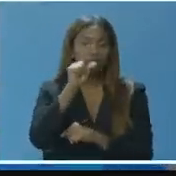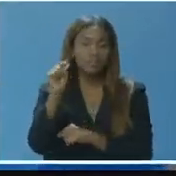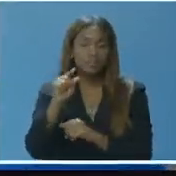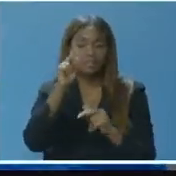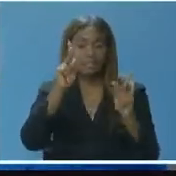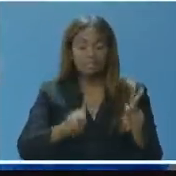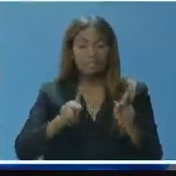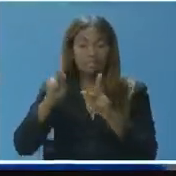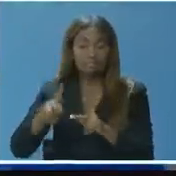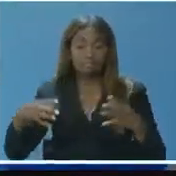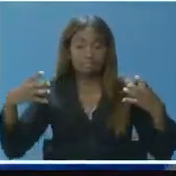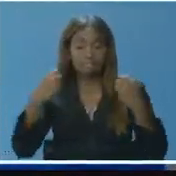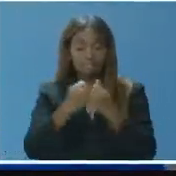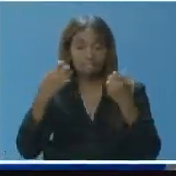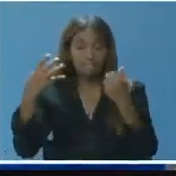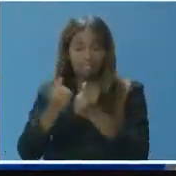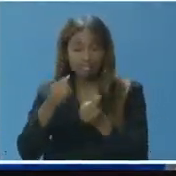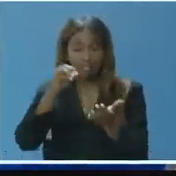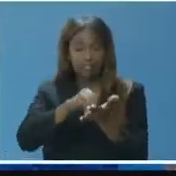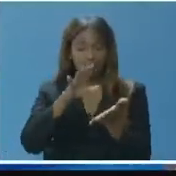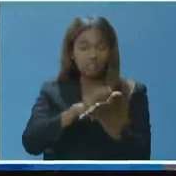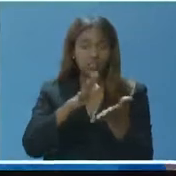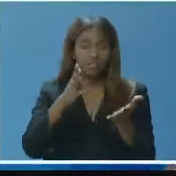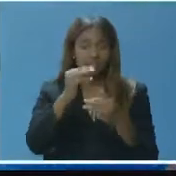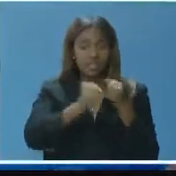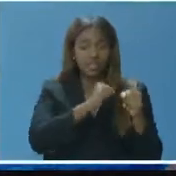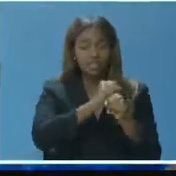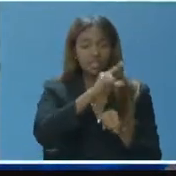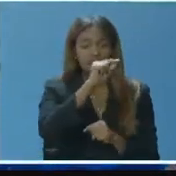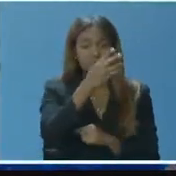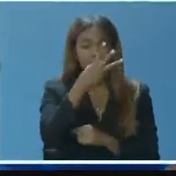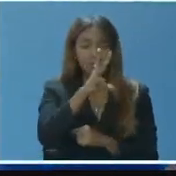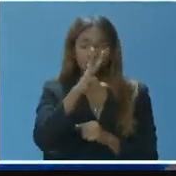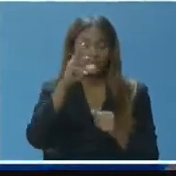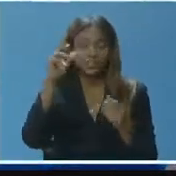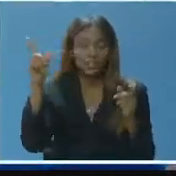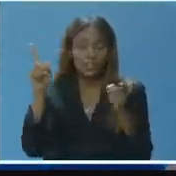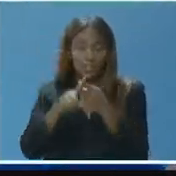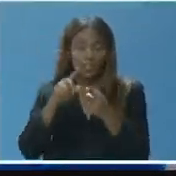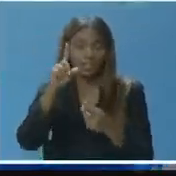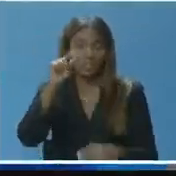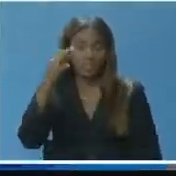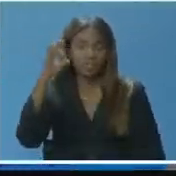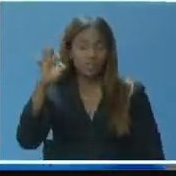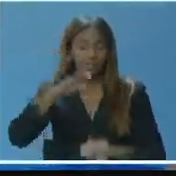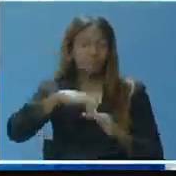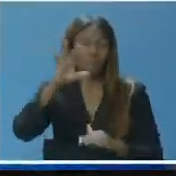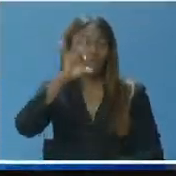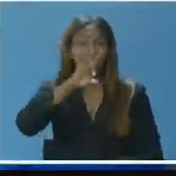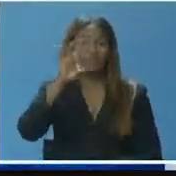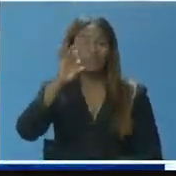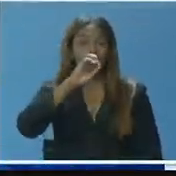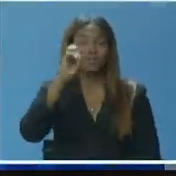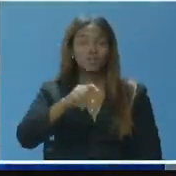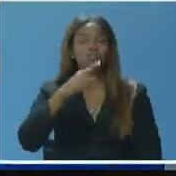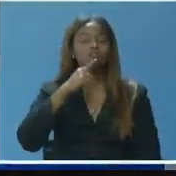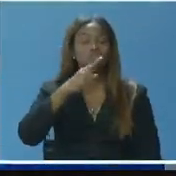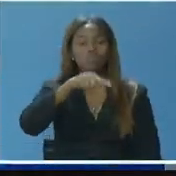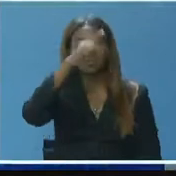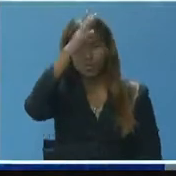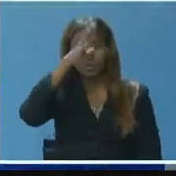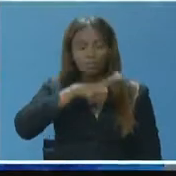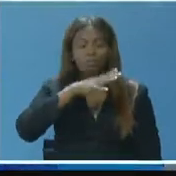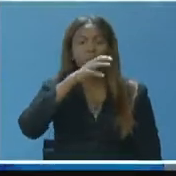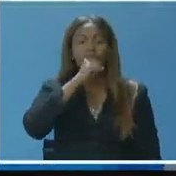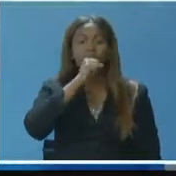víctimas de accidentes de tránsito registrados entre 2016 y 2019, más del 88% fueron hombres en